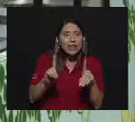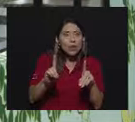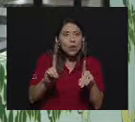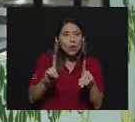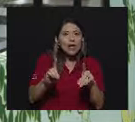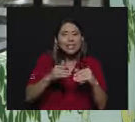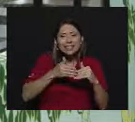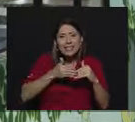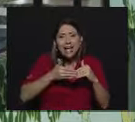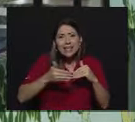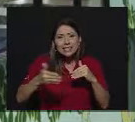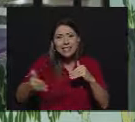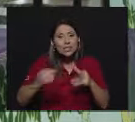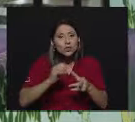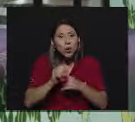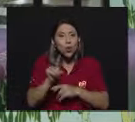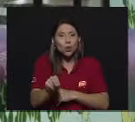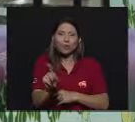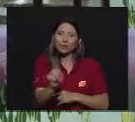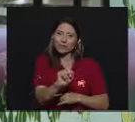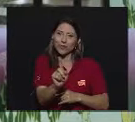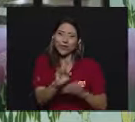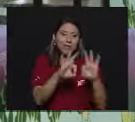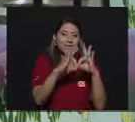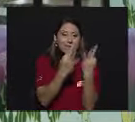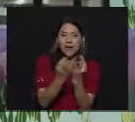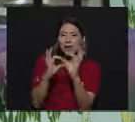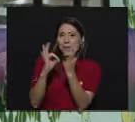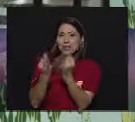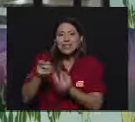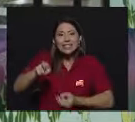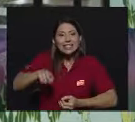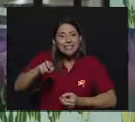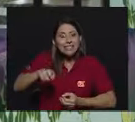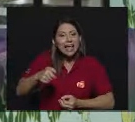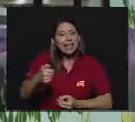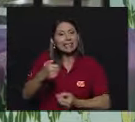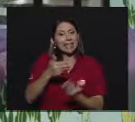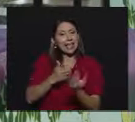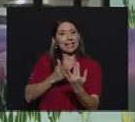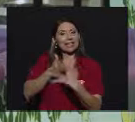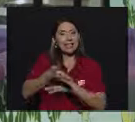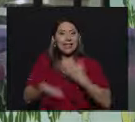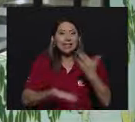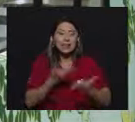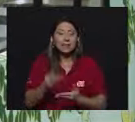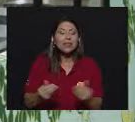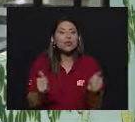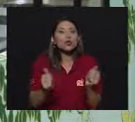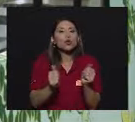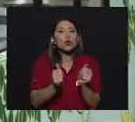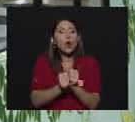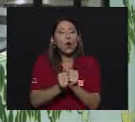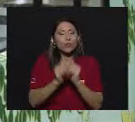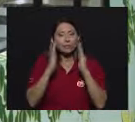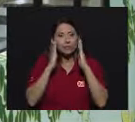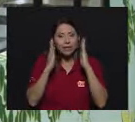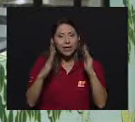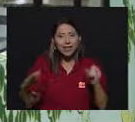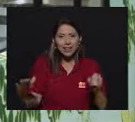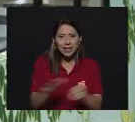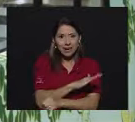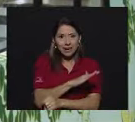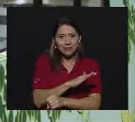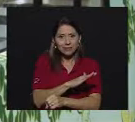más bien de la necesidad que tienen las familias de acceder a servicios que tengan una cobertura más integral, que